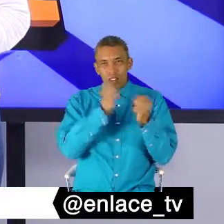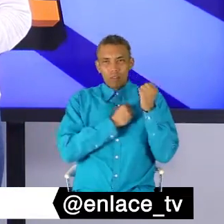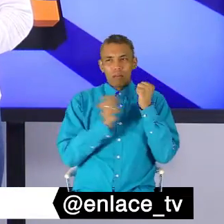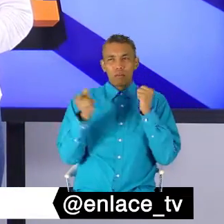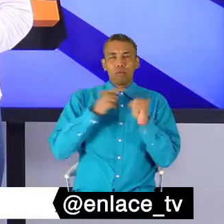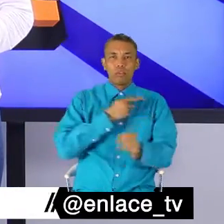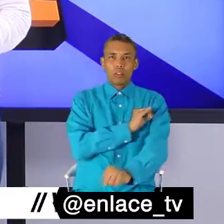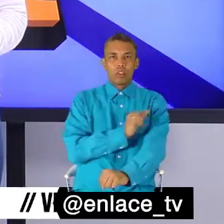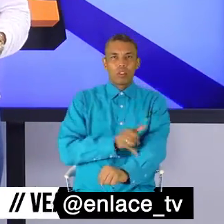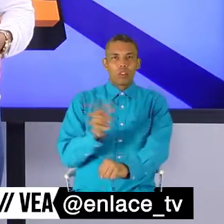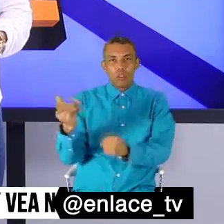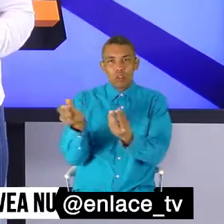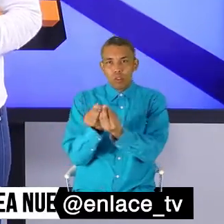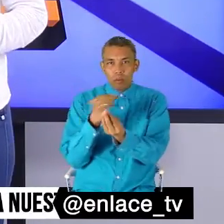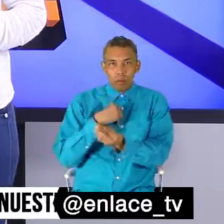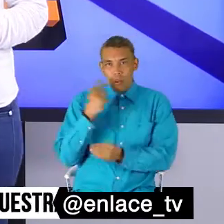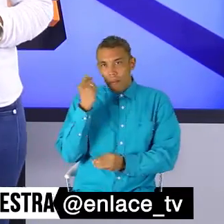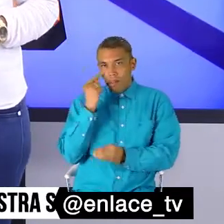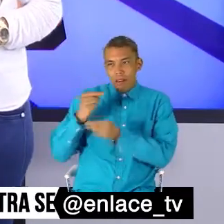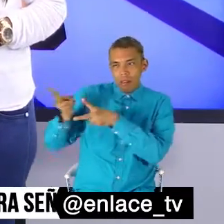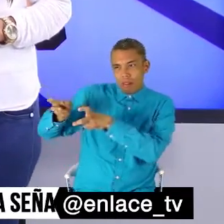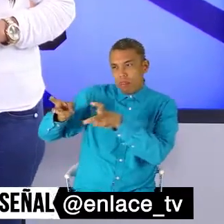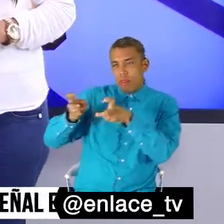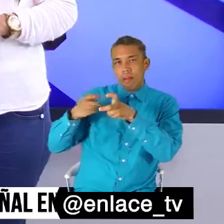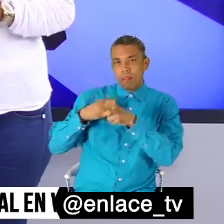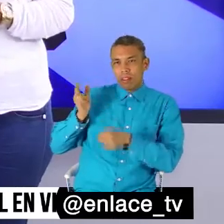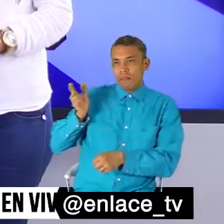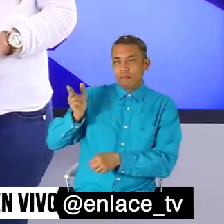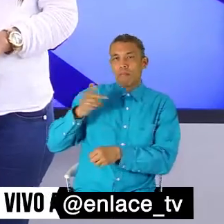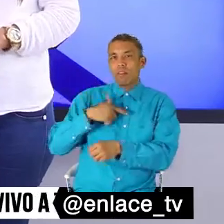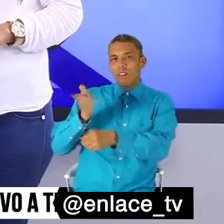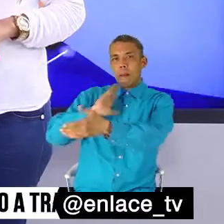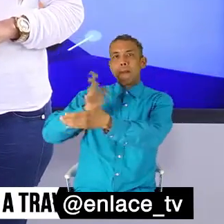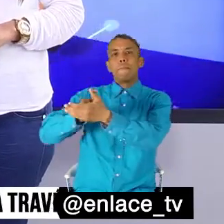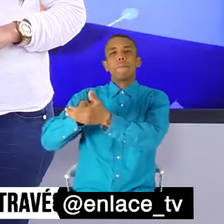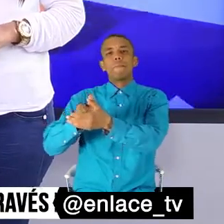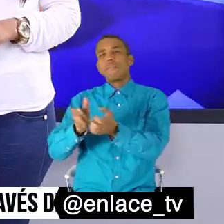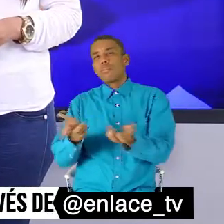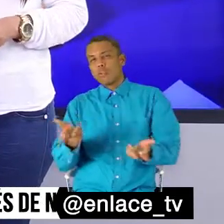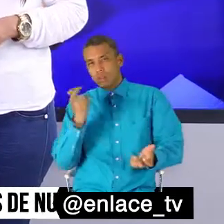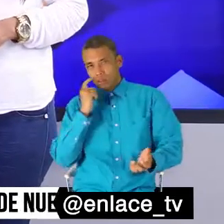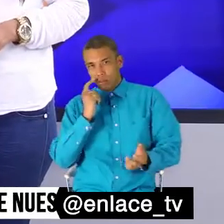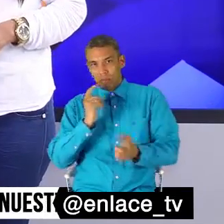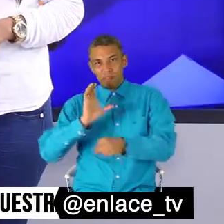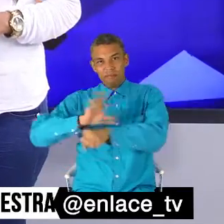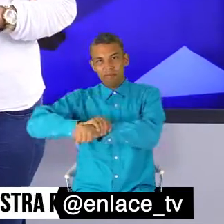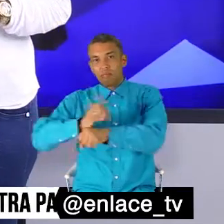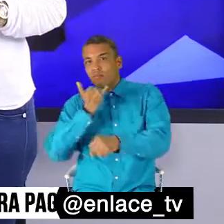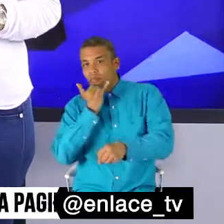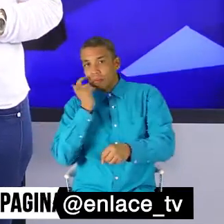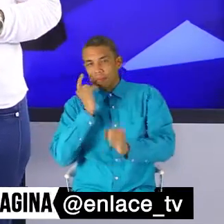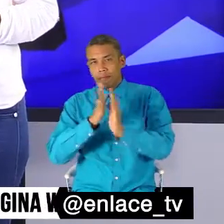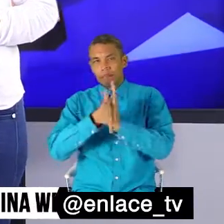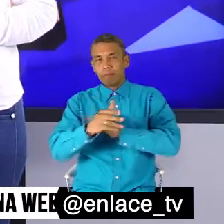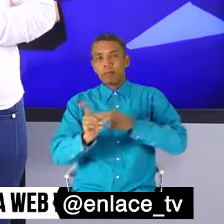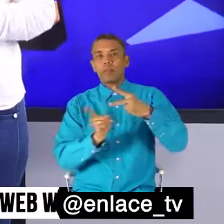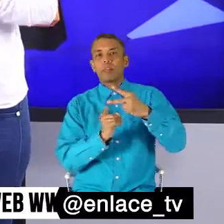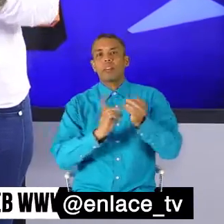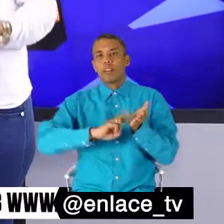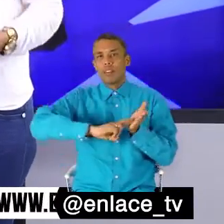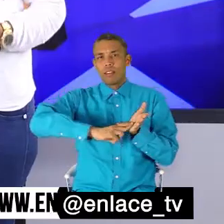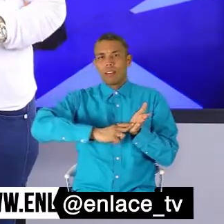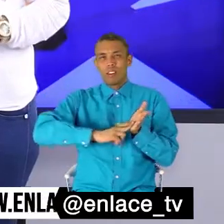Yondó, Antioquia. Y en otras noticias les contaremos sobre la situación en el Colegio Real de Mares. Mañana reanudarán las clases los